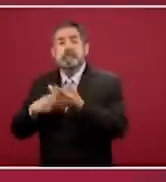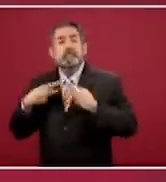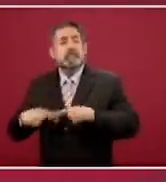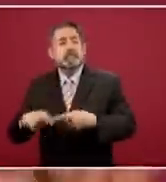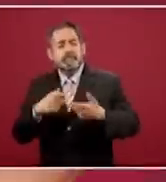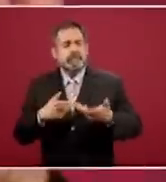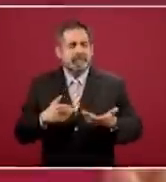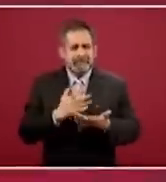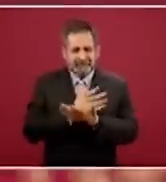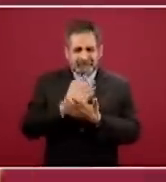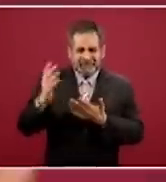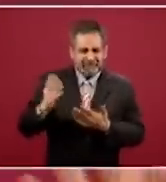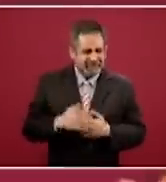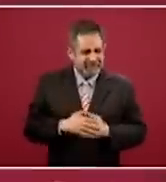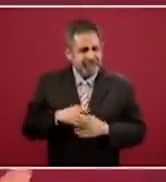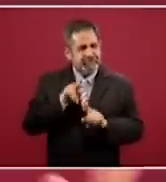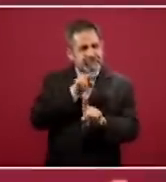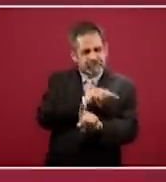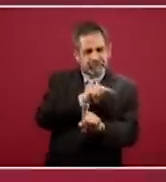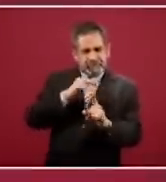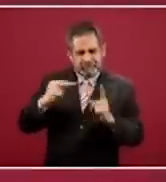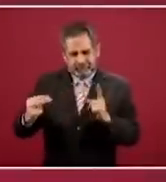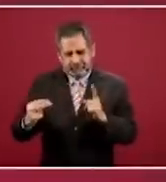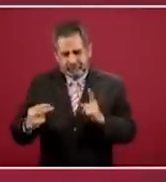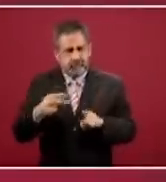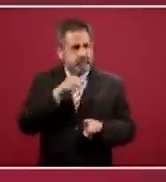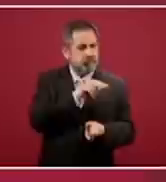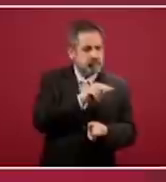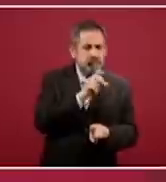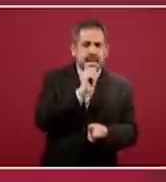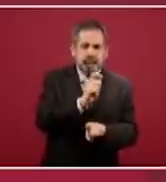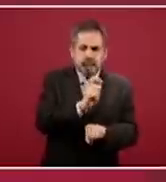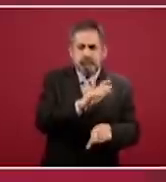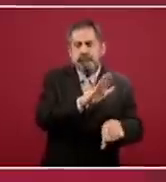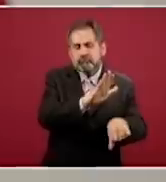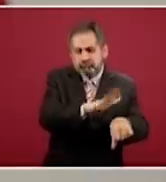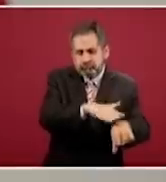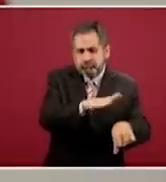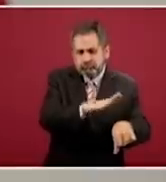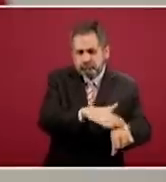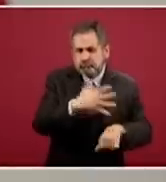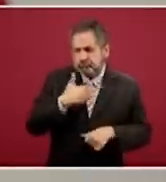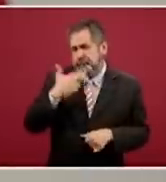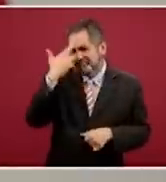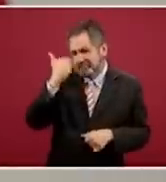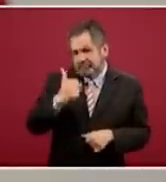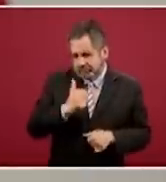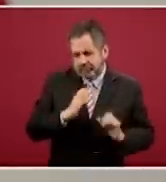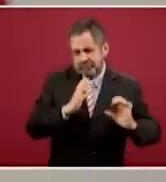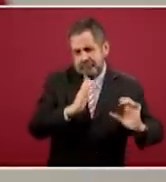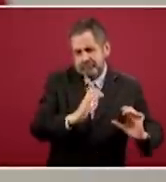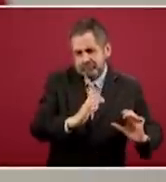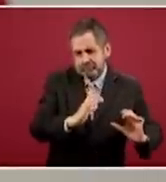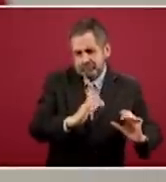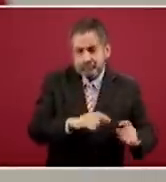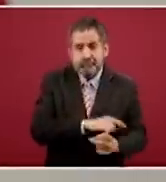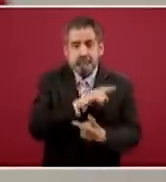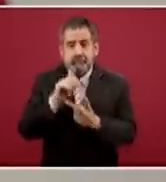esquina. Son dos nociones, la primera es una precaución razonable, la otra